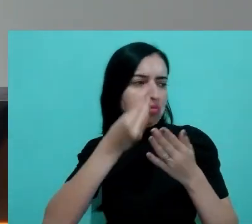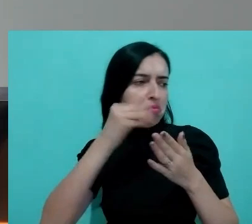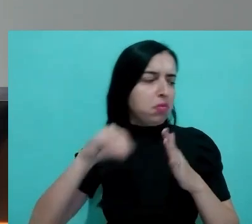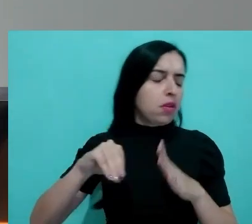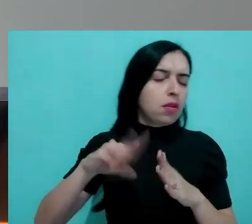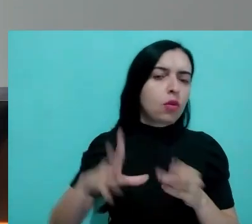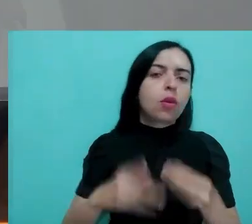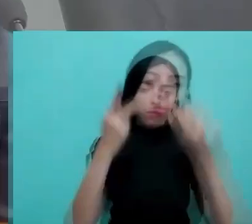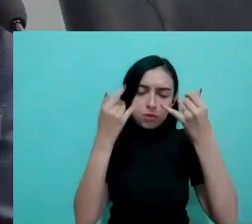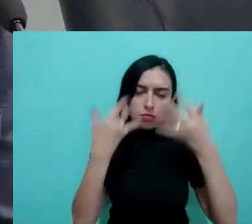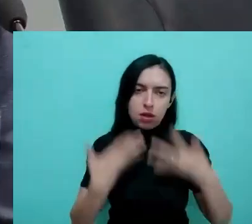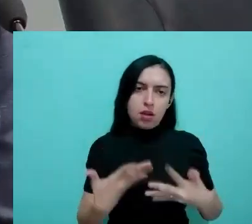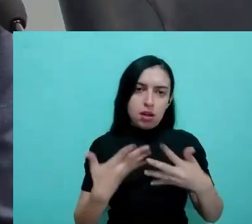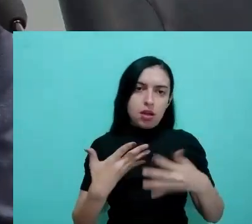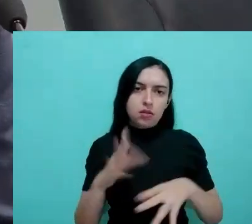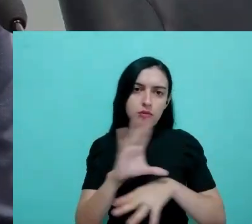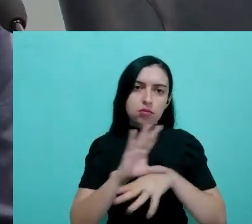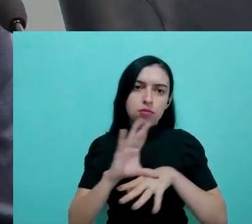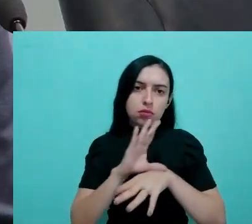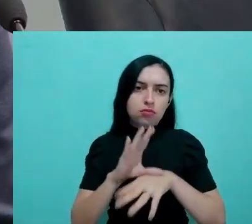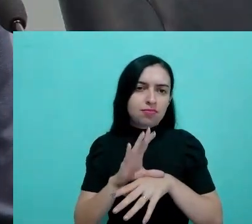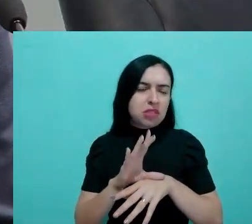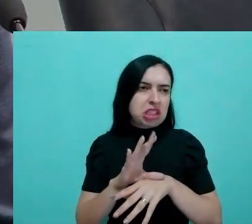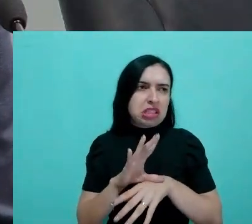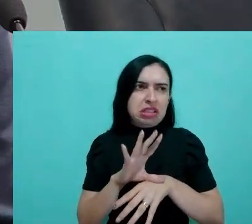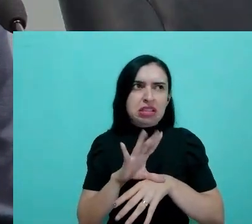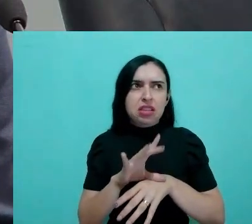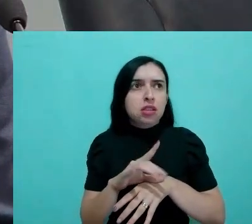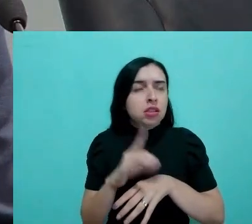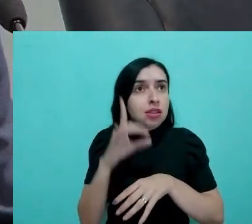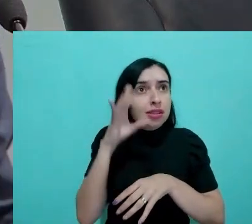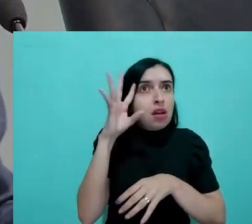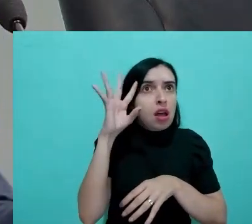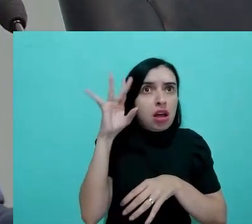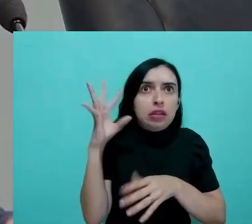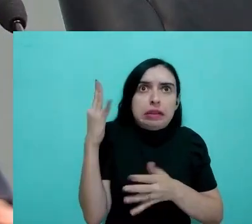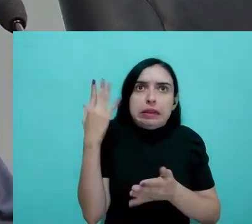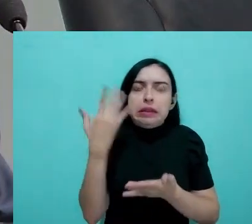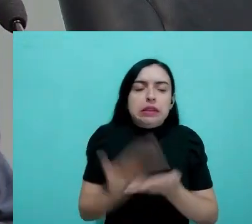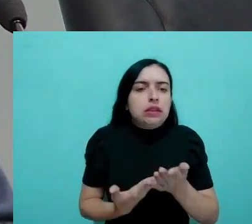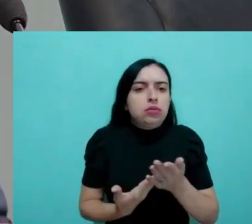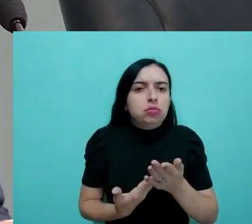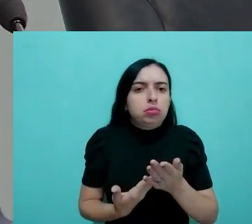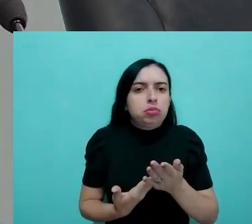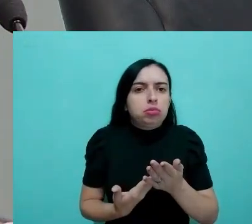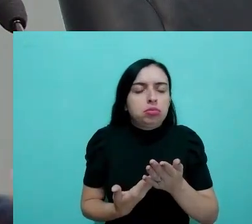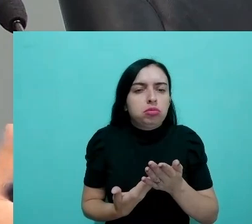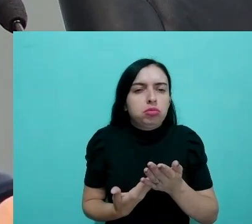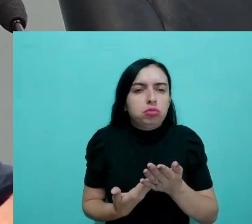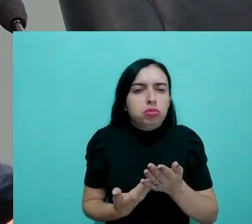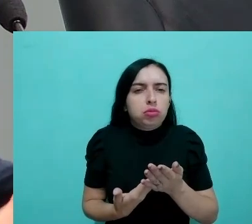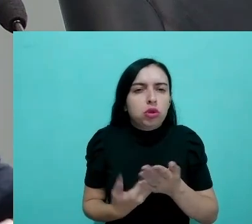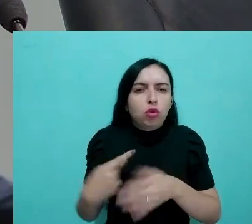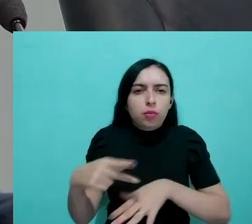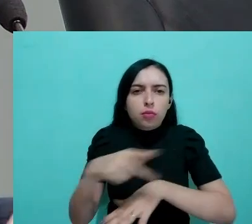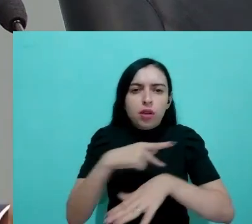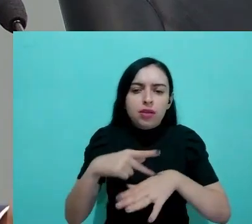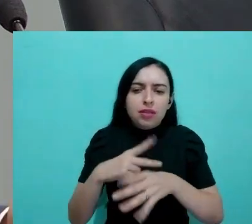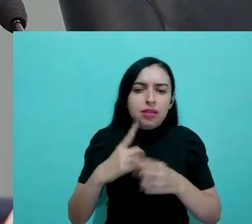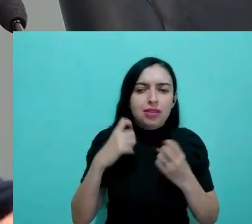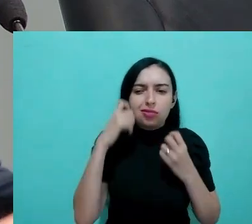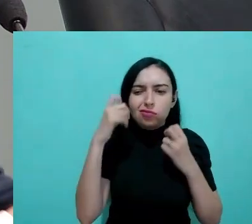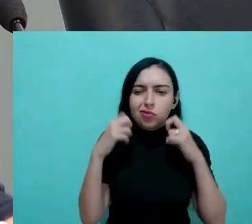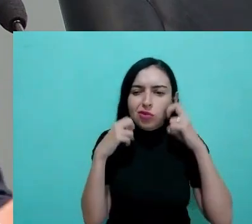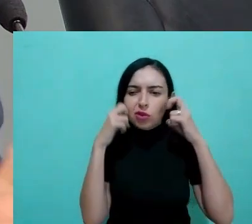Sieyès. Sería absurdo imaginar que la nación esté constreñida por sus propias